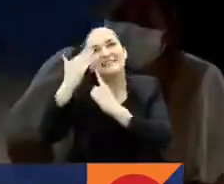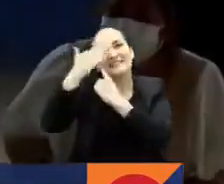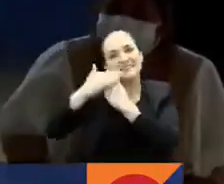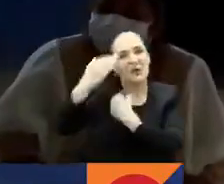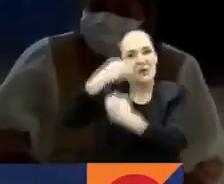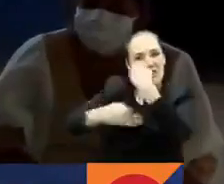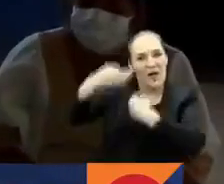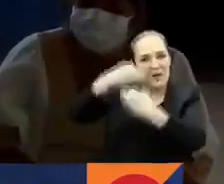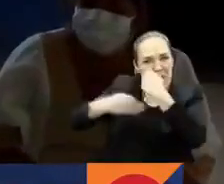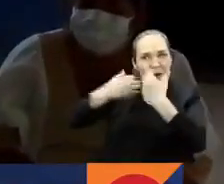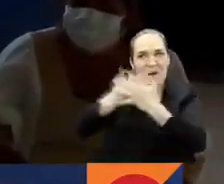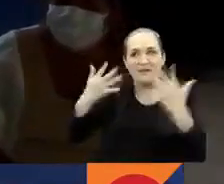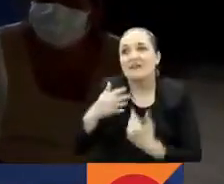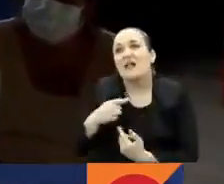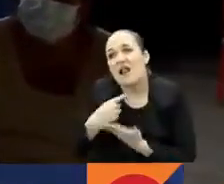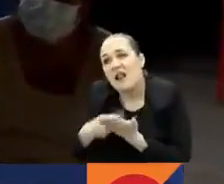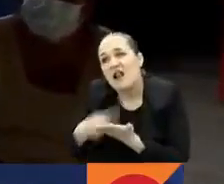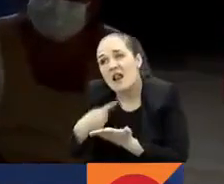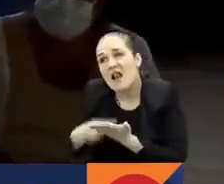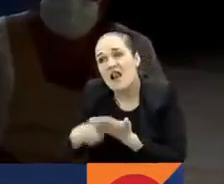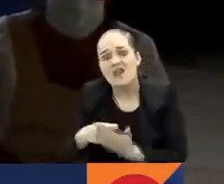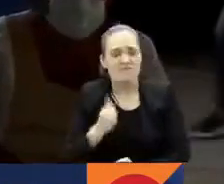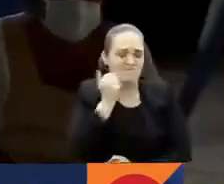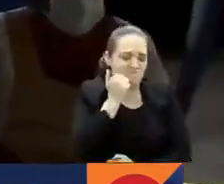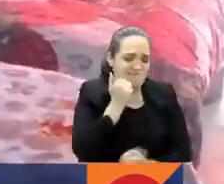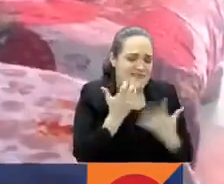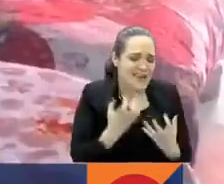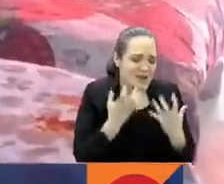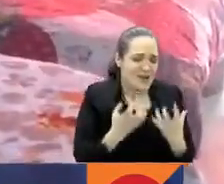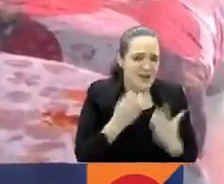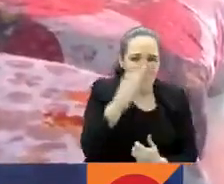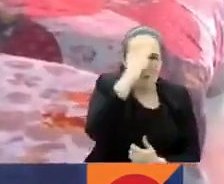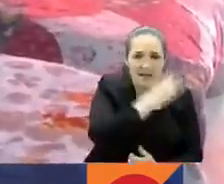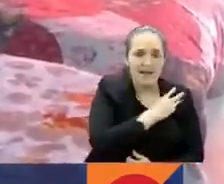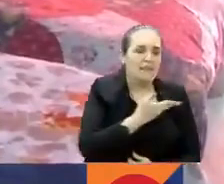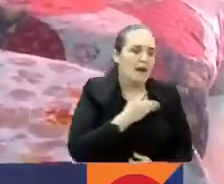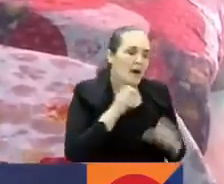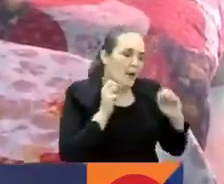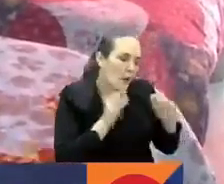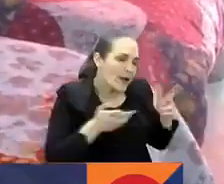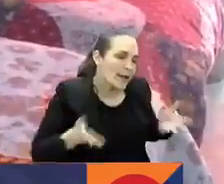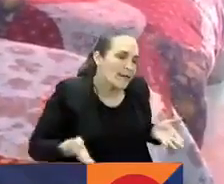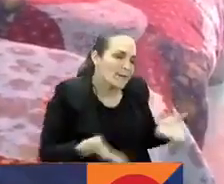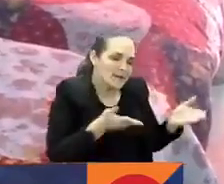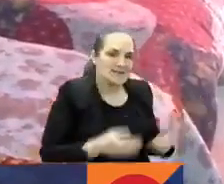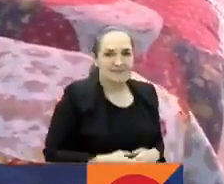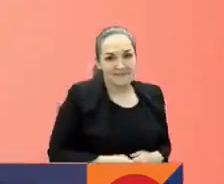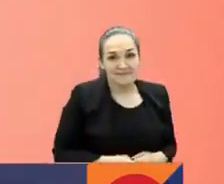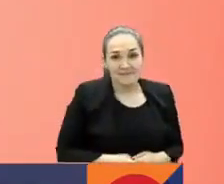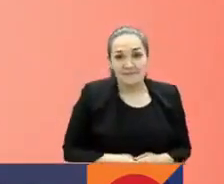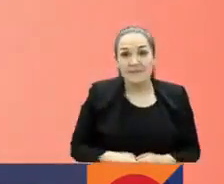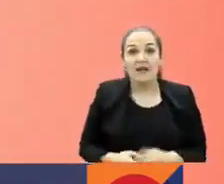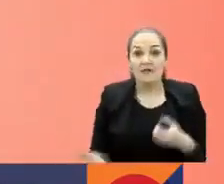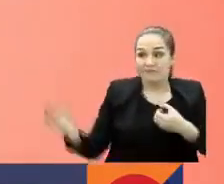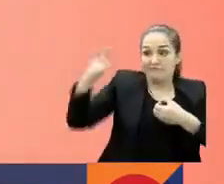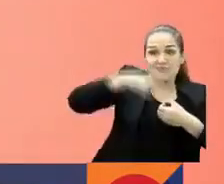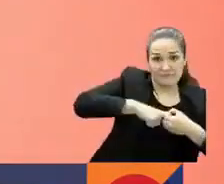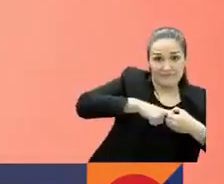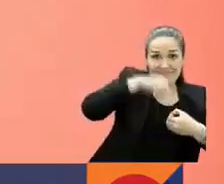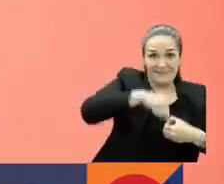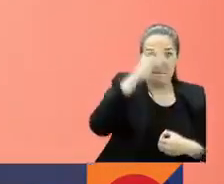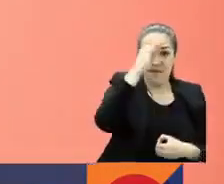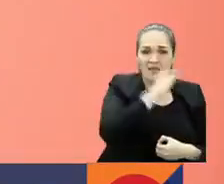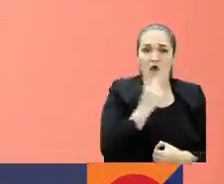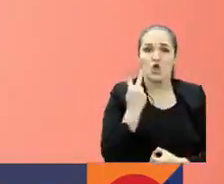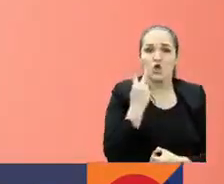que no, que no, pero al ver mi terquedad y la insistencia, ella ya aflojó. Ya completa 2 años desde que ingresó a la institución y